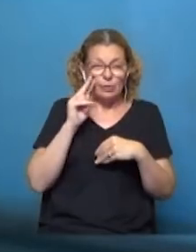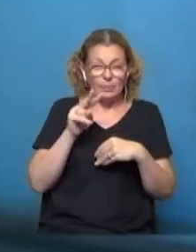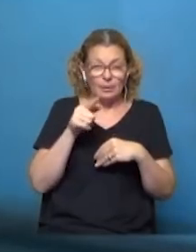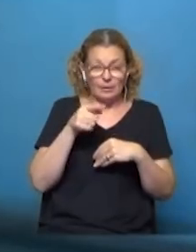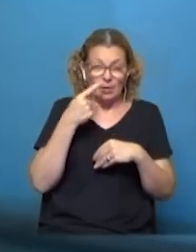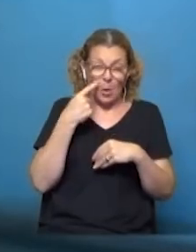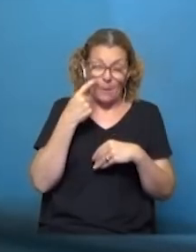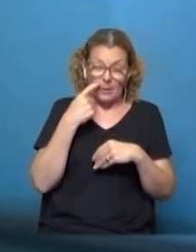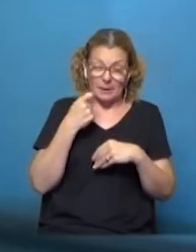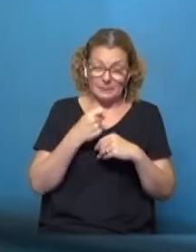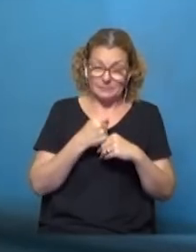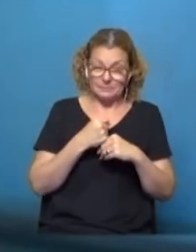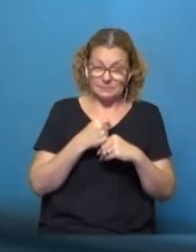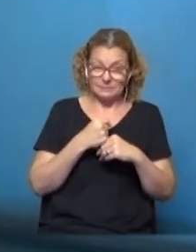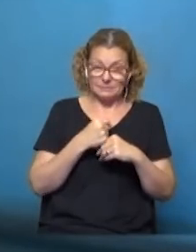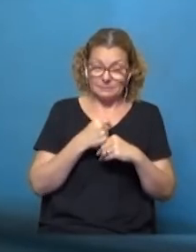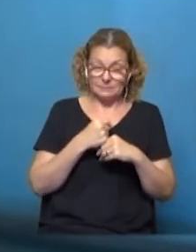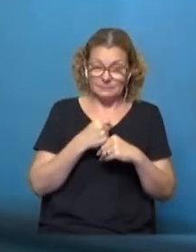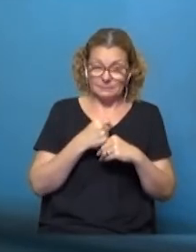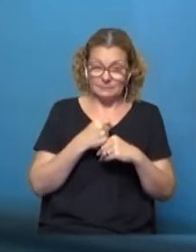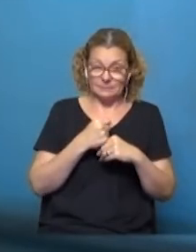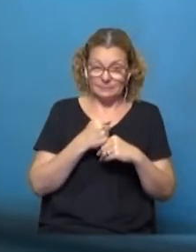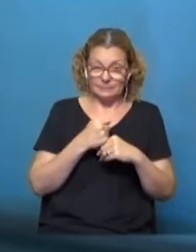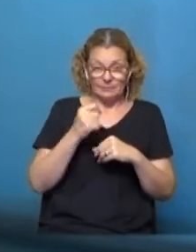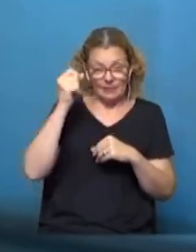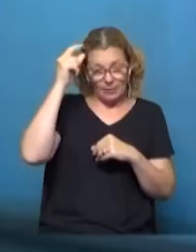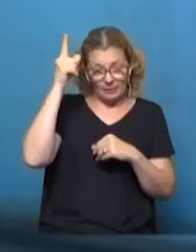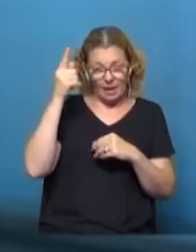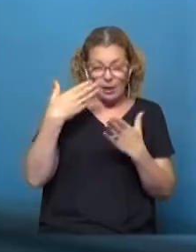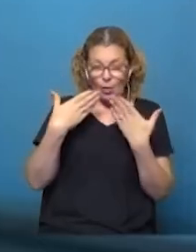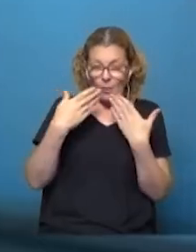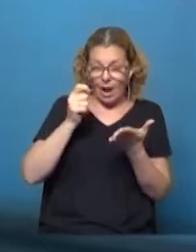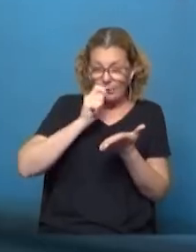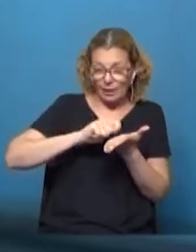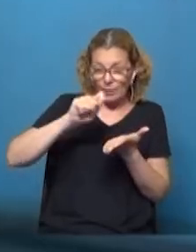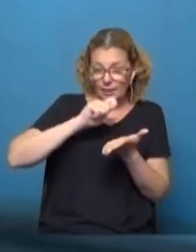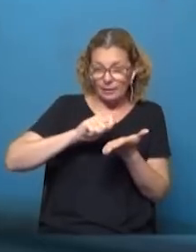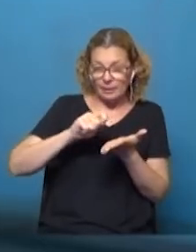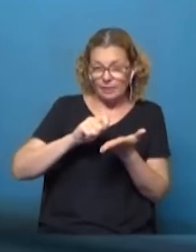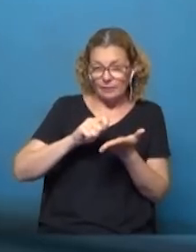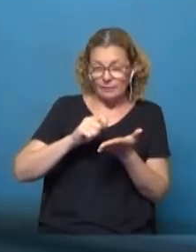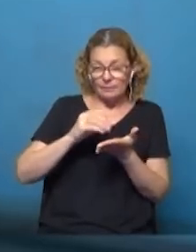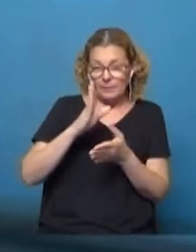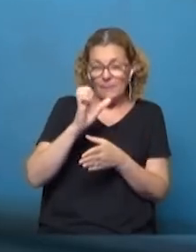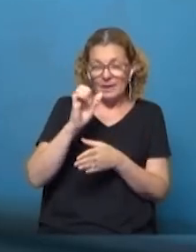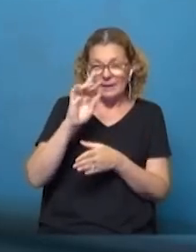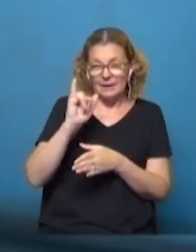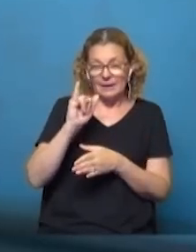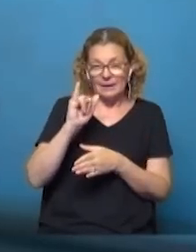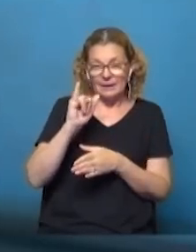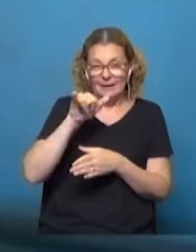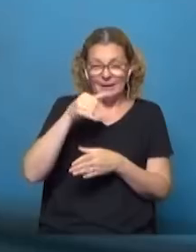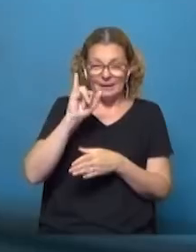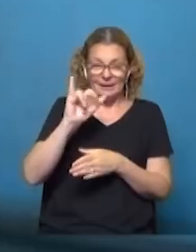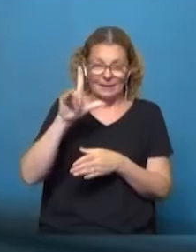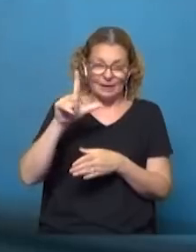este hombre su capacidad como habla como escribe es un perejil yo no creo